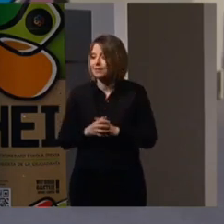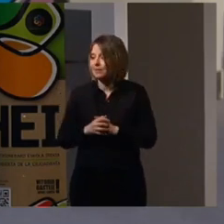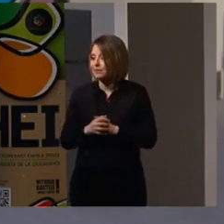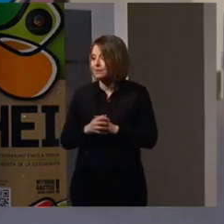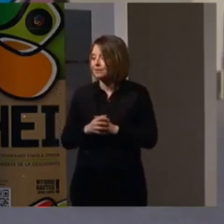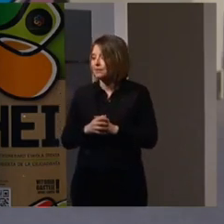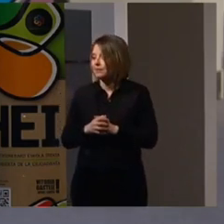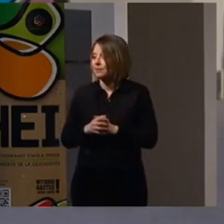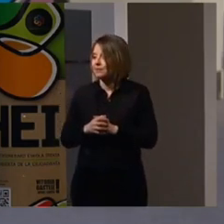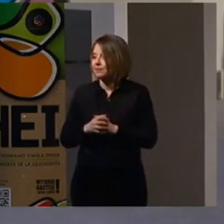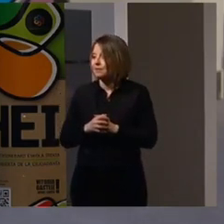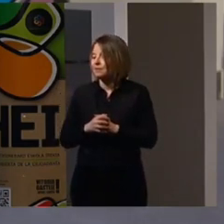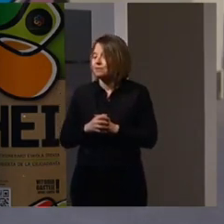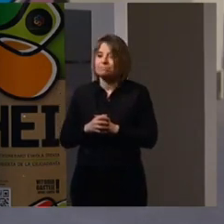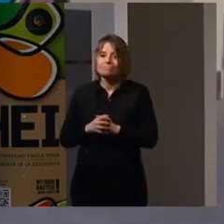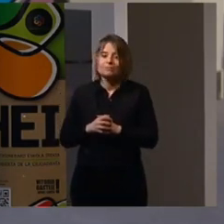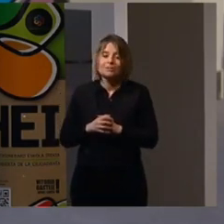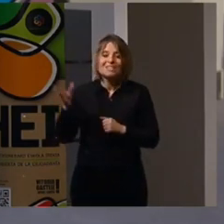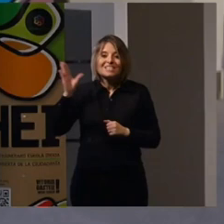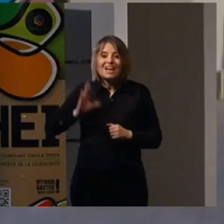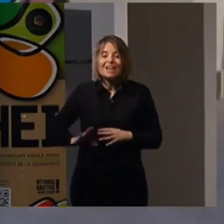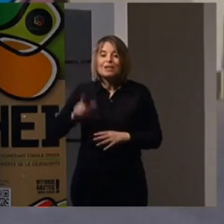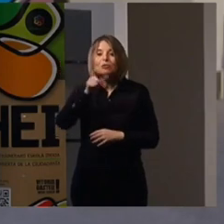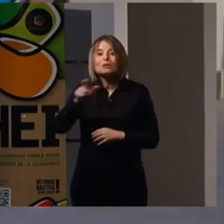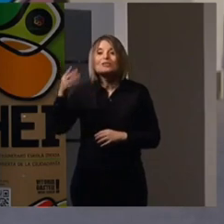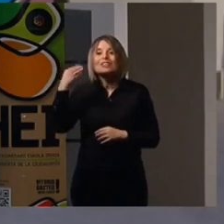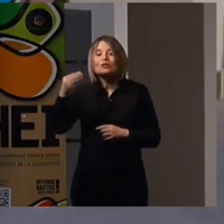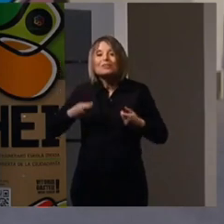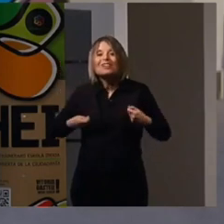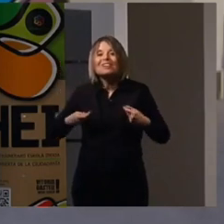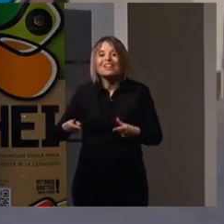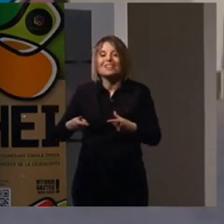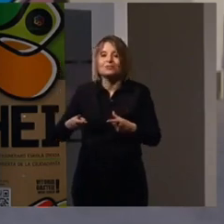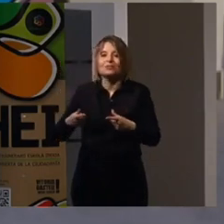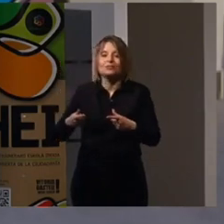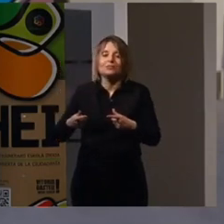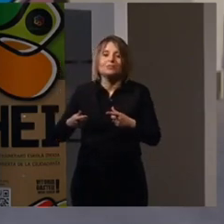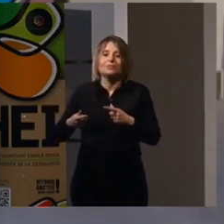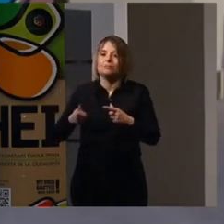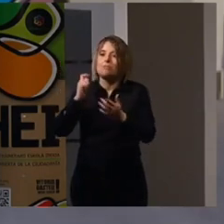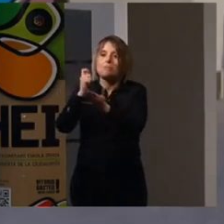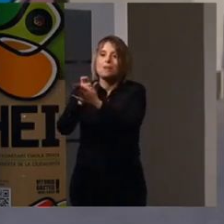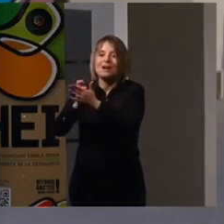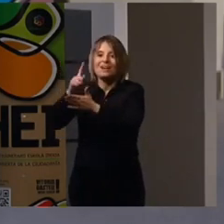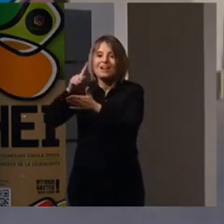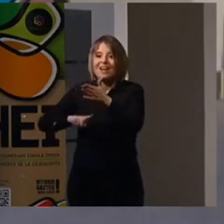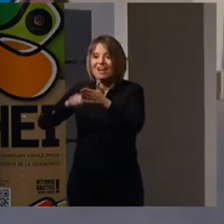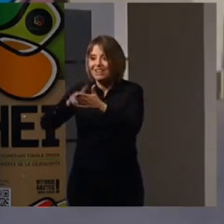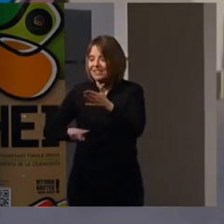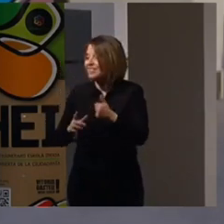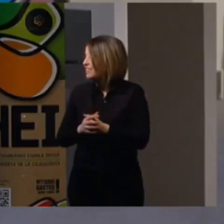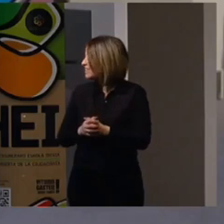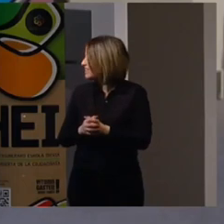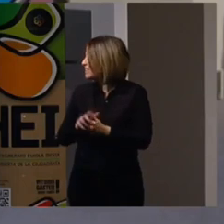que al final ¿no? la gran parte del salario de los jóvenes lo que se está yendo es a transferencias de, ¿no? de pagar alquileres a gente que bueno,